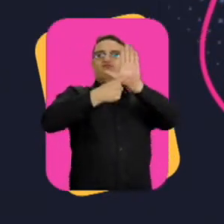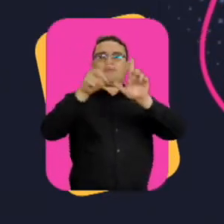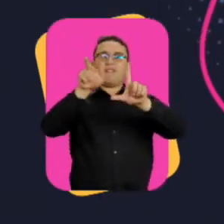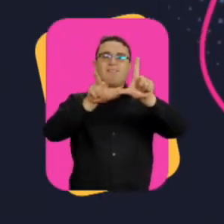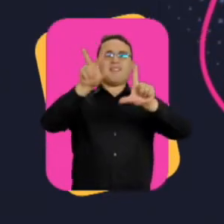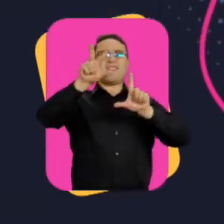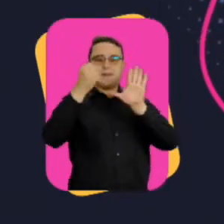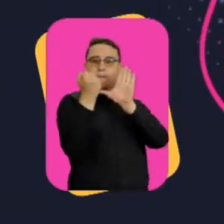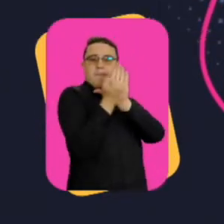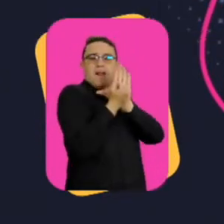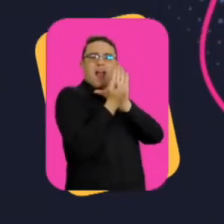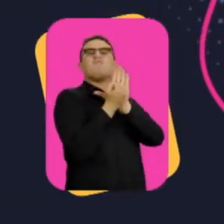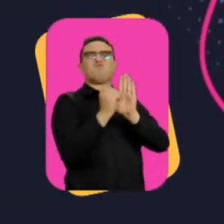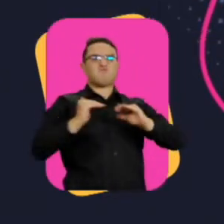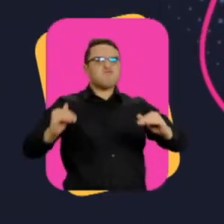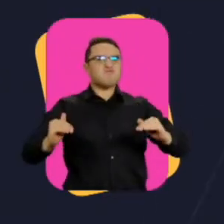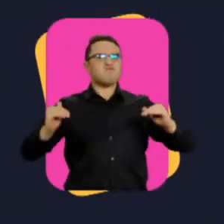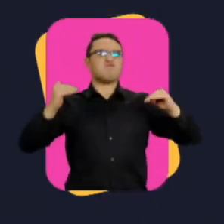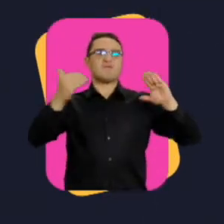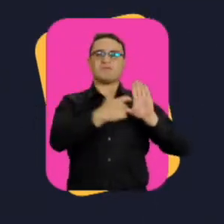de la marca 13.